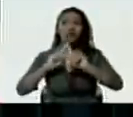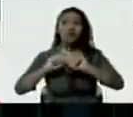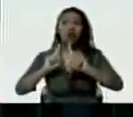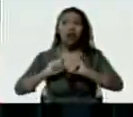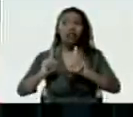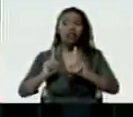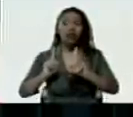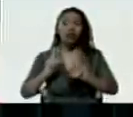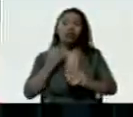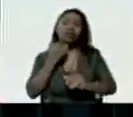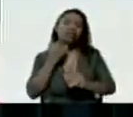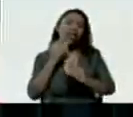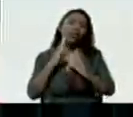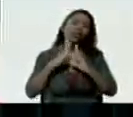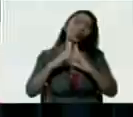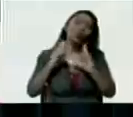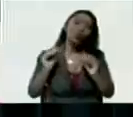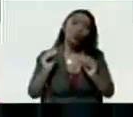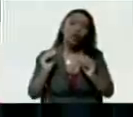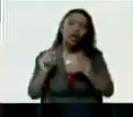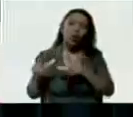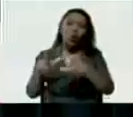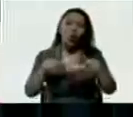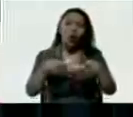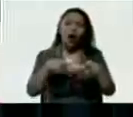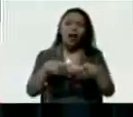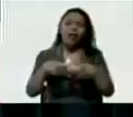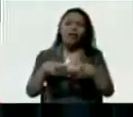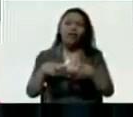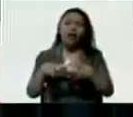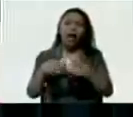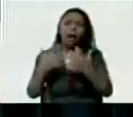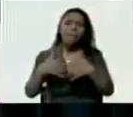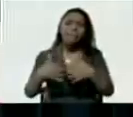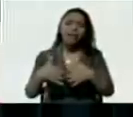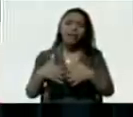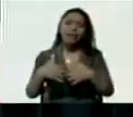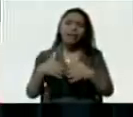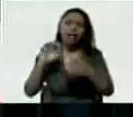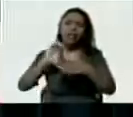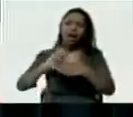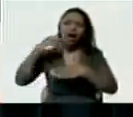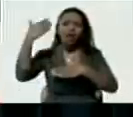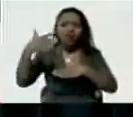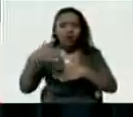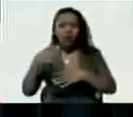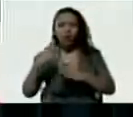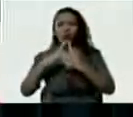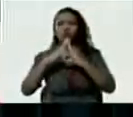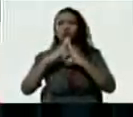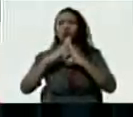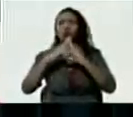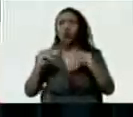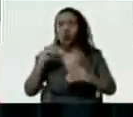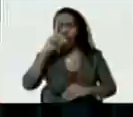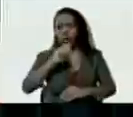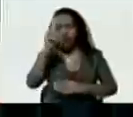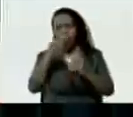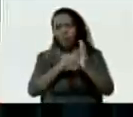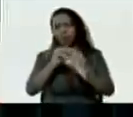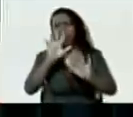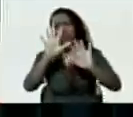casi todas las agencias de prensa extranjeras han estado durante todo el año 2019 y durante lo